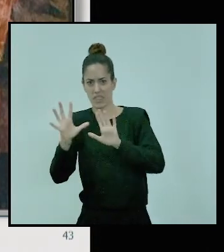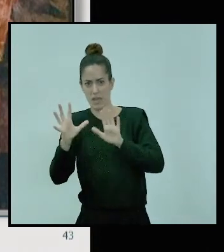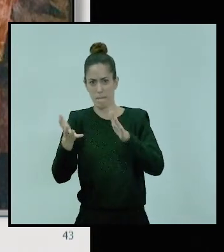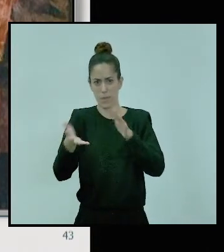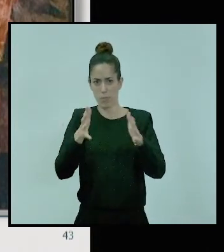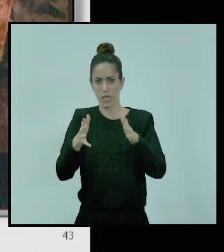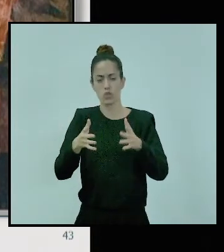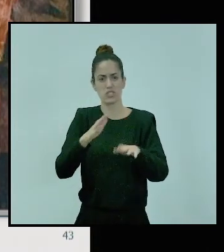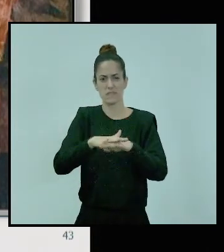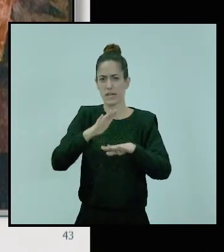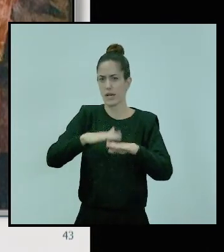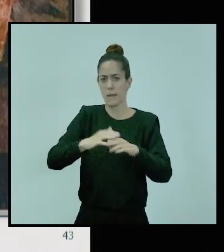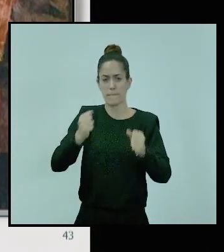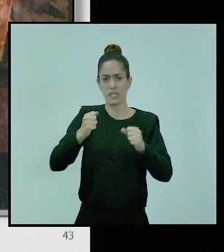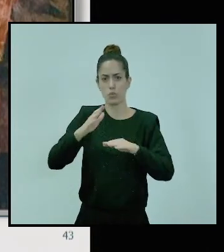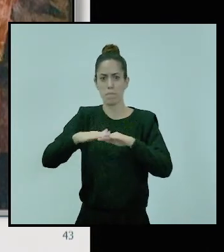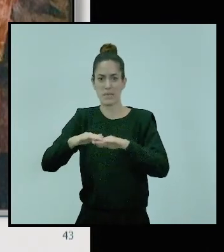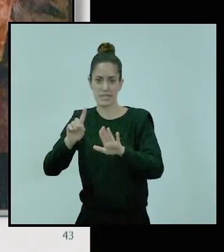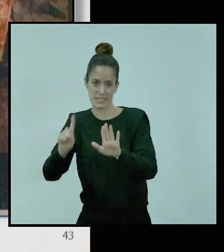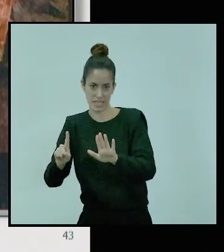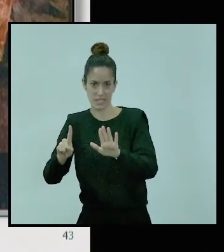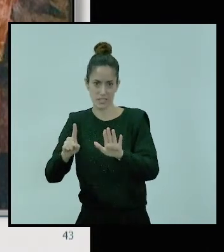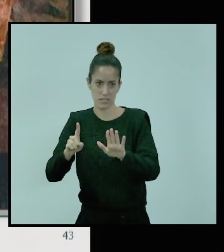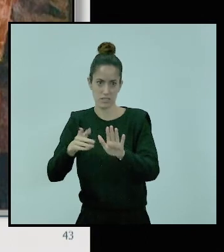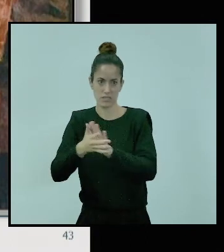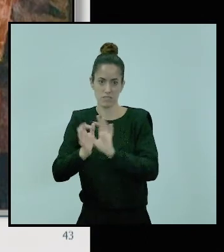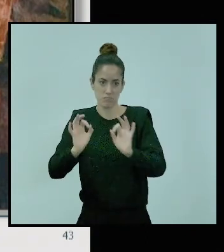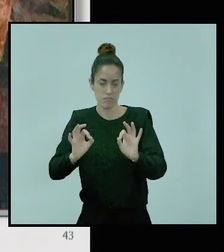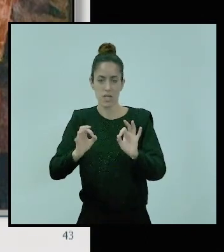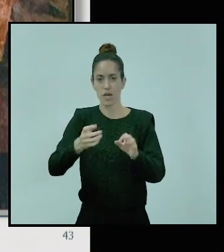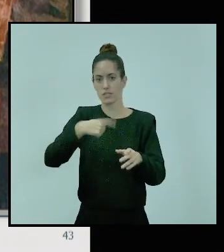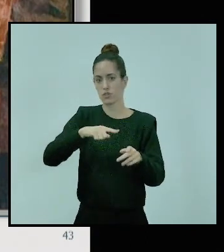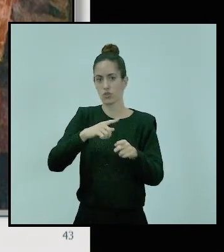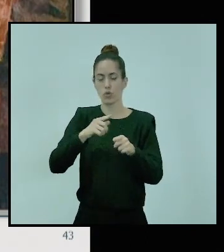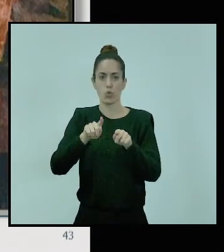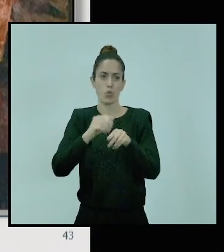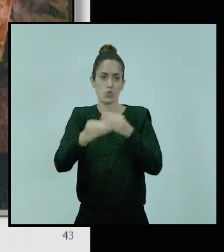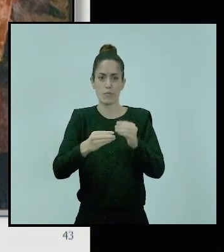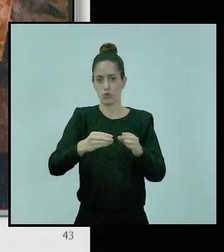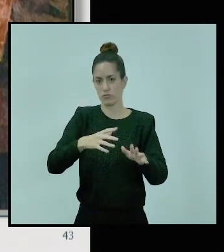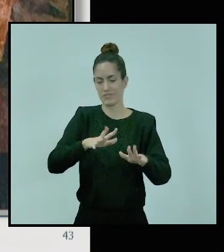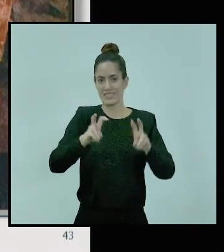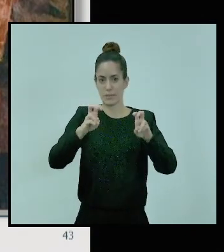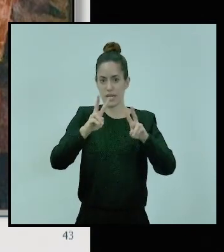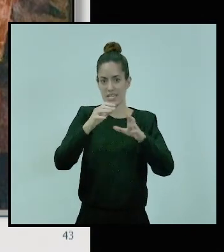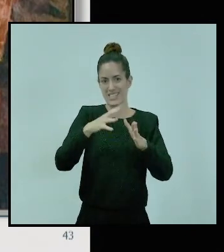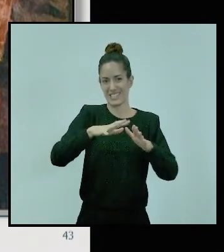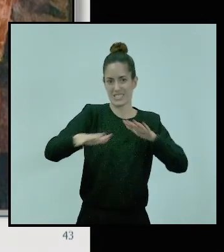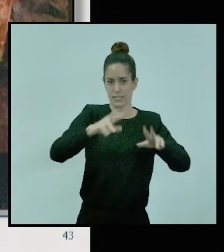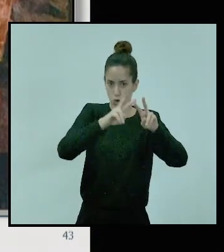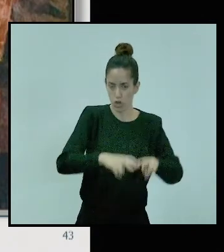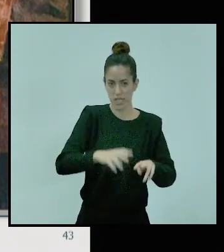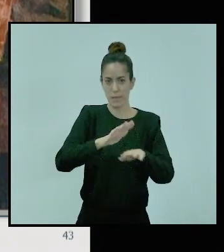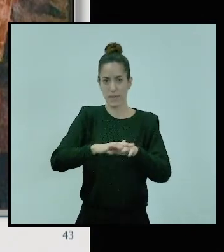equivaldría a una magnitud mínima 6. Es así como utilizamos la arqueosismología para situar grandes